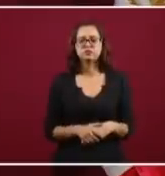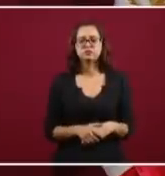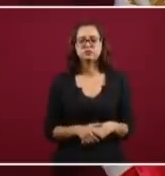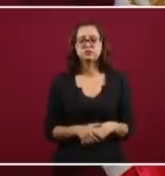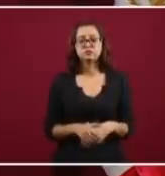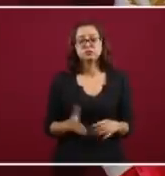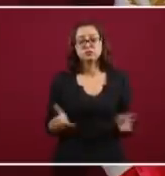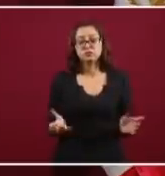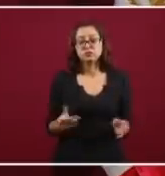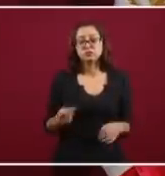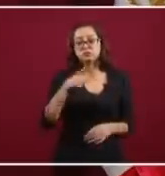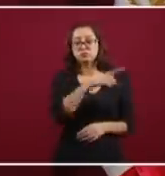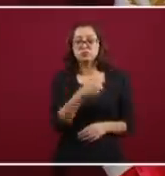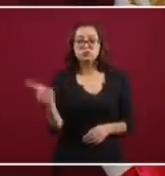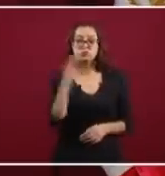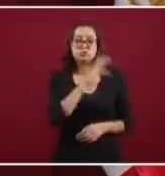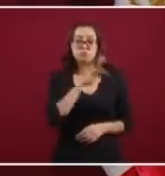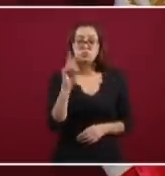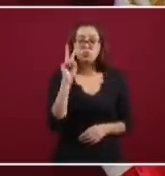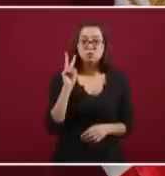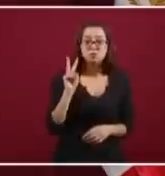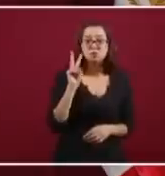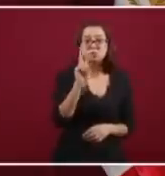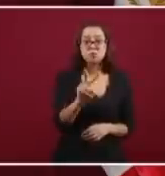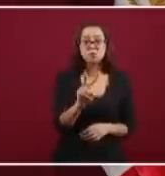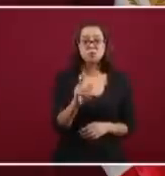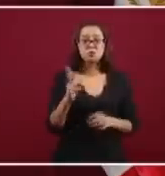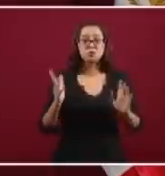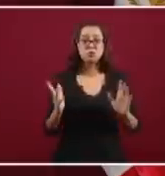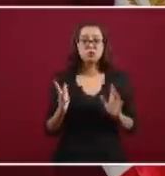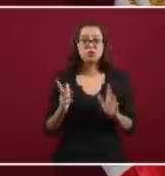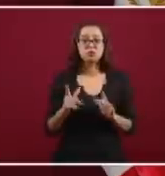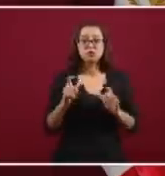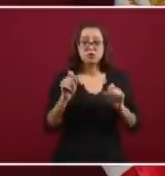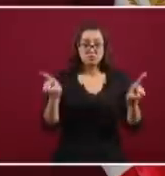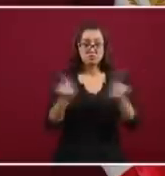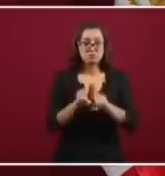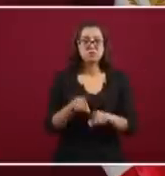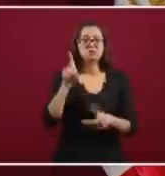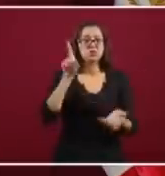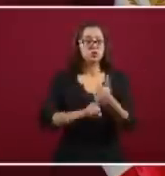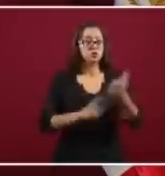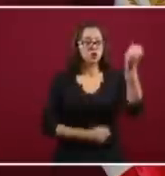lo pueden ustedes constatar hasta con datos de las aseguradoras.